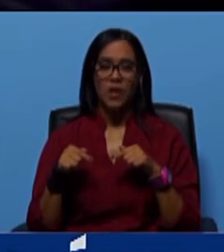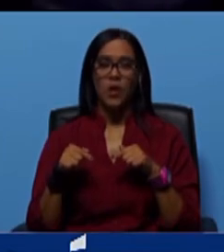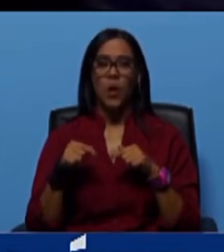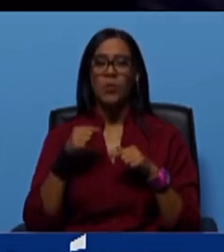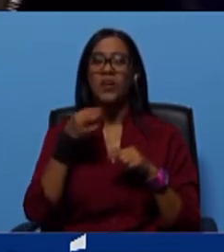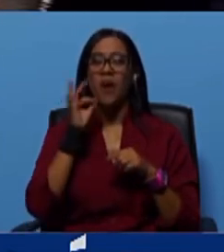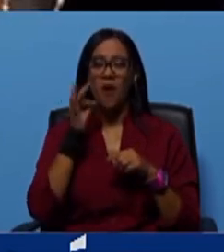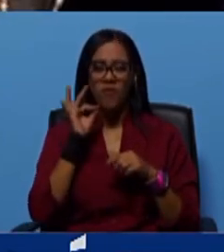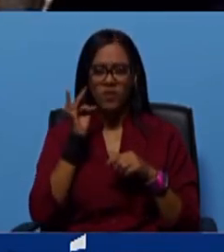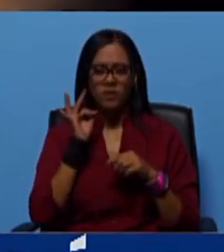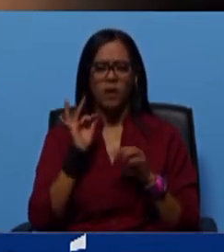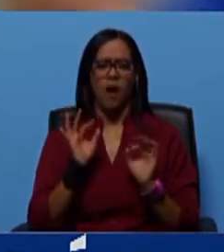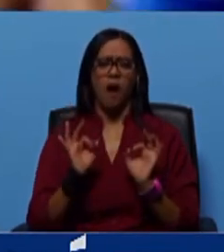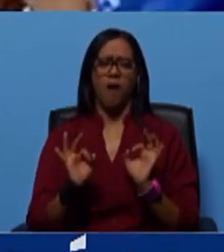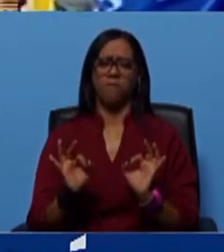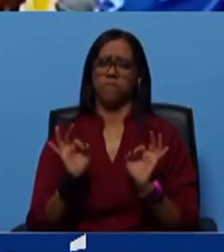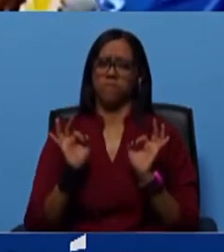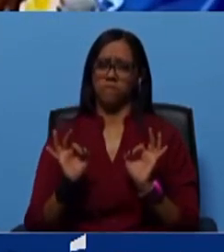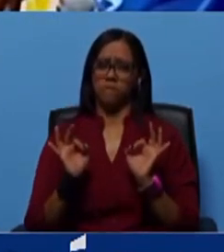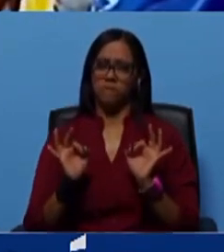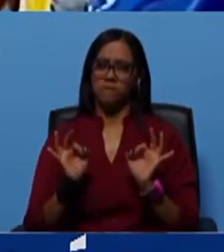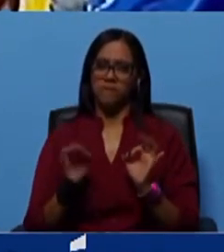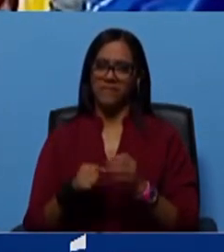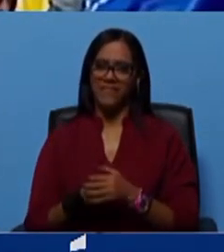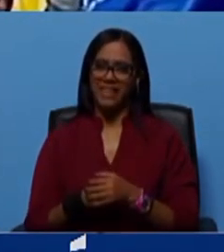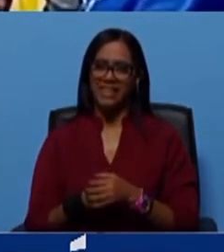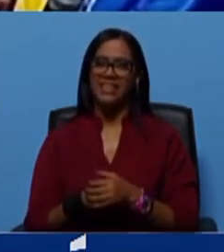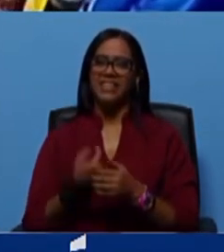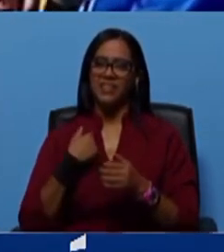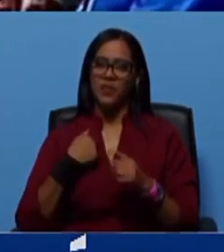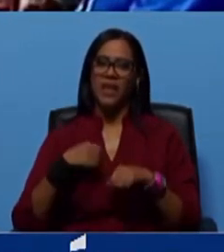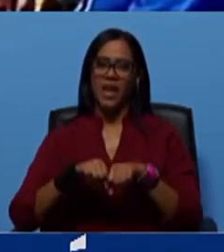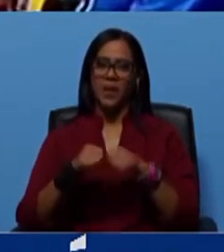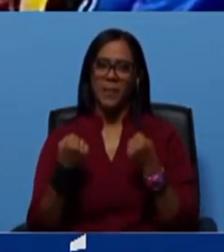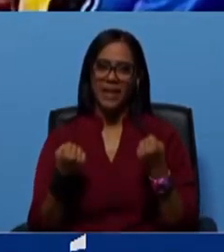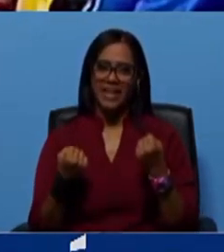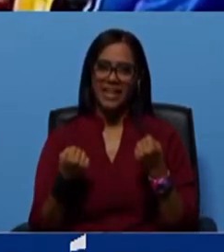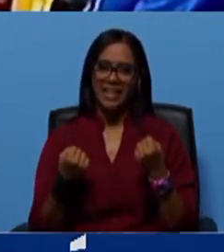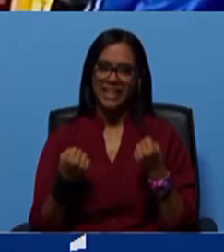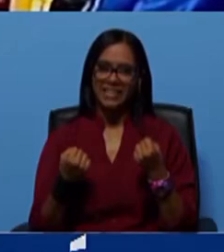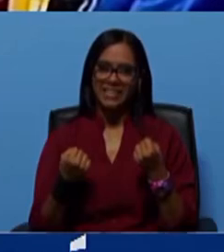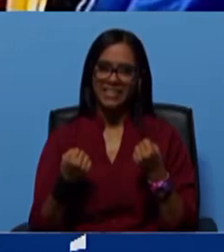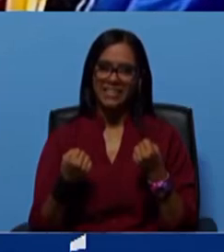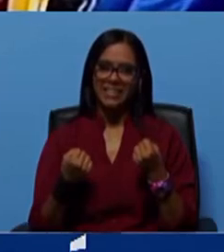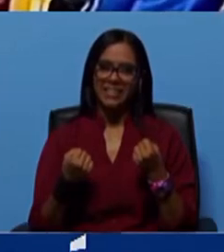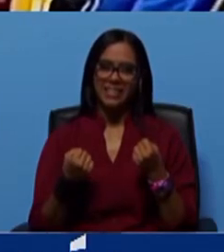marroncito. Ah, espectacular. Yo voy a romper. Buen provecho.